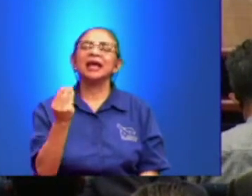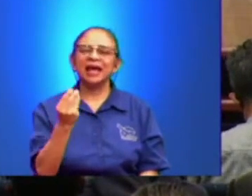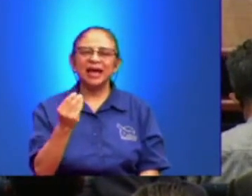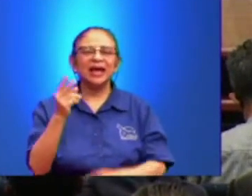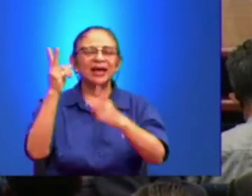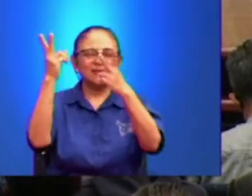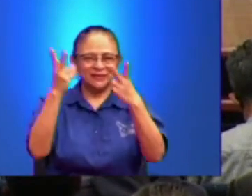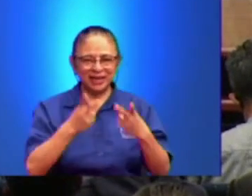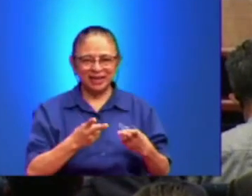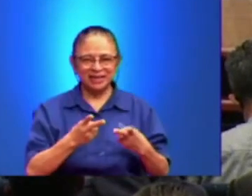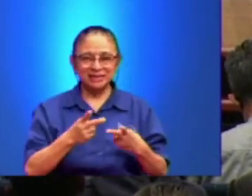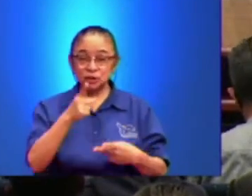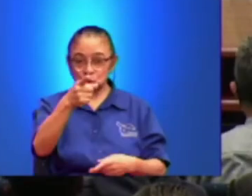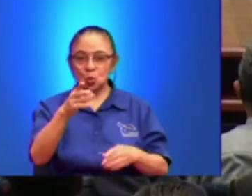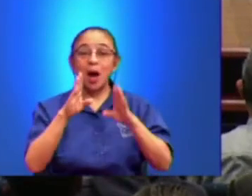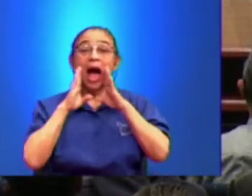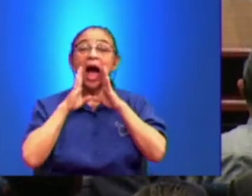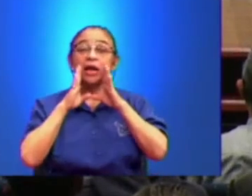elisa